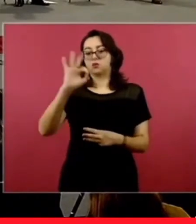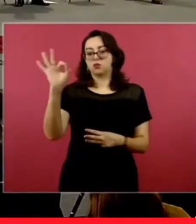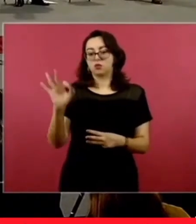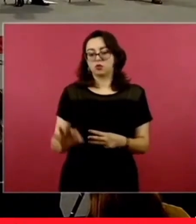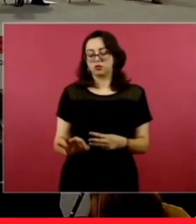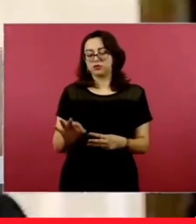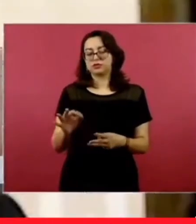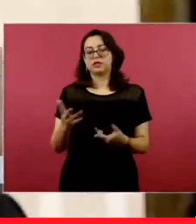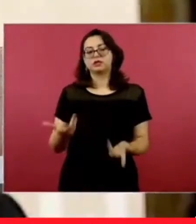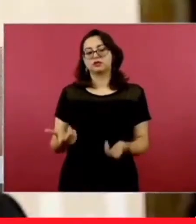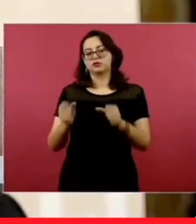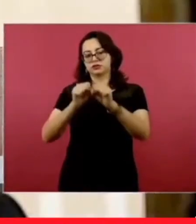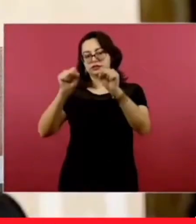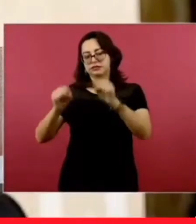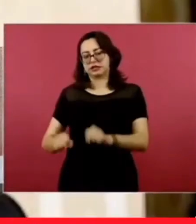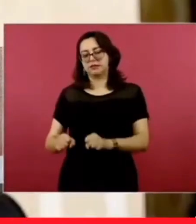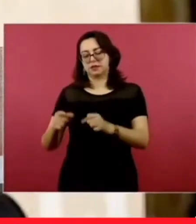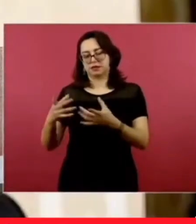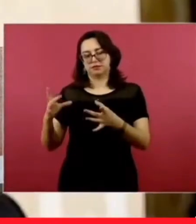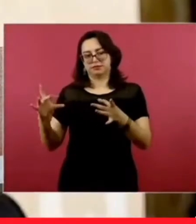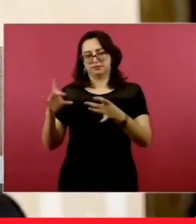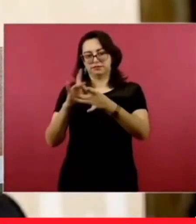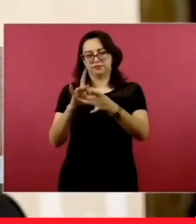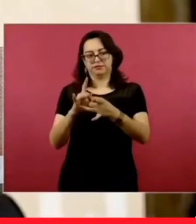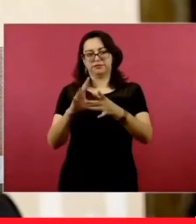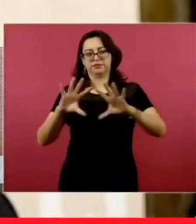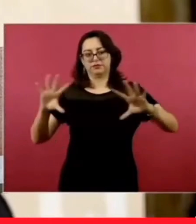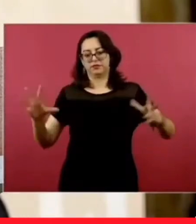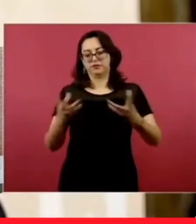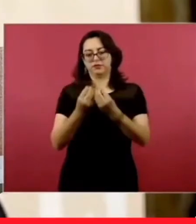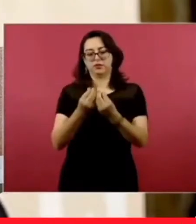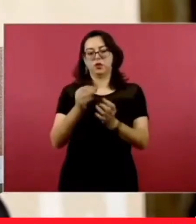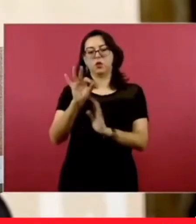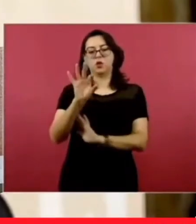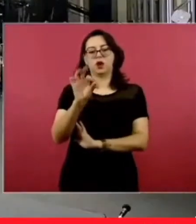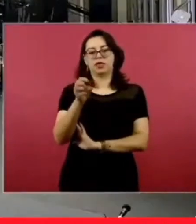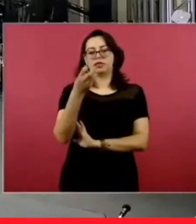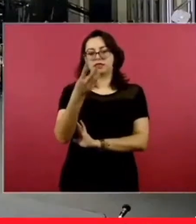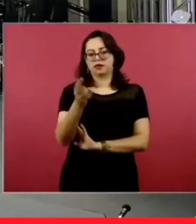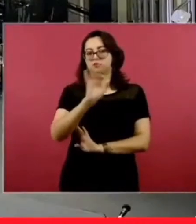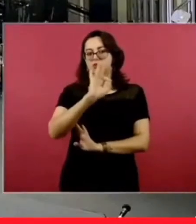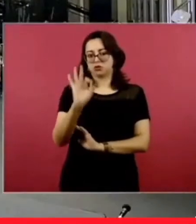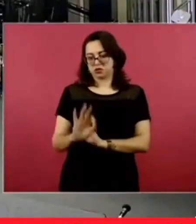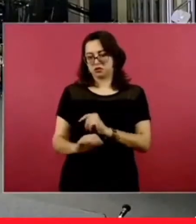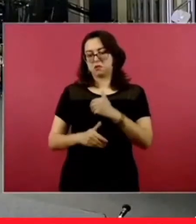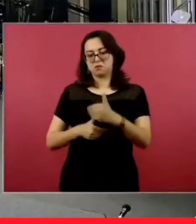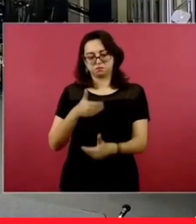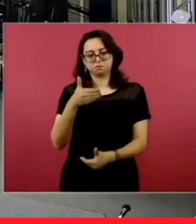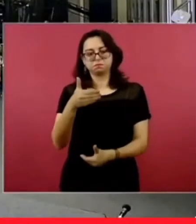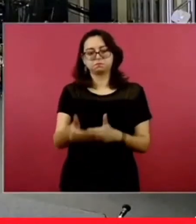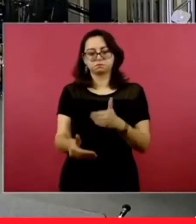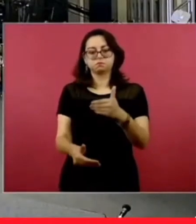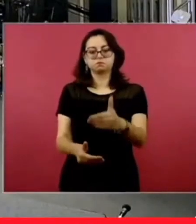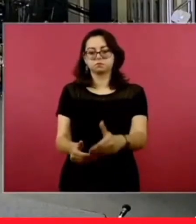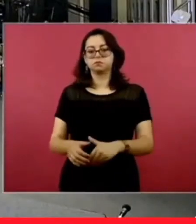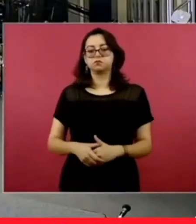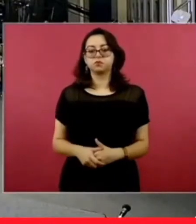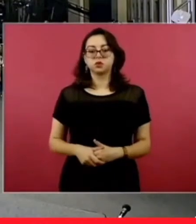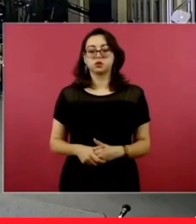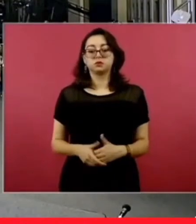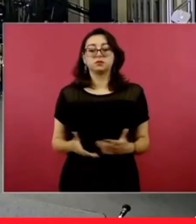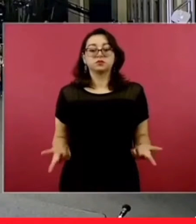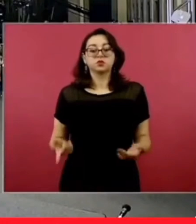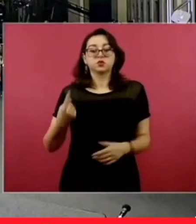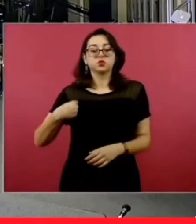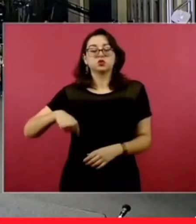sistemas ferroviarios, que nos da un promedio ponderado de 43% a la fecha. ¿Cuáles son nuestras